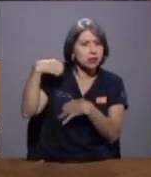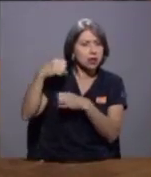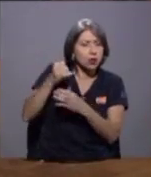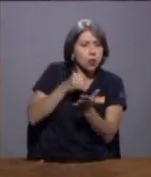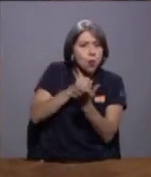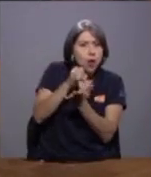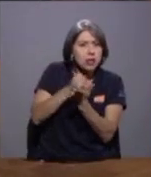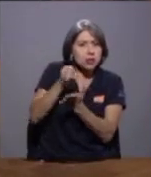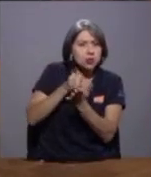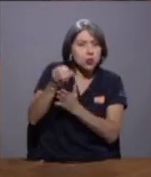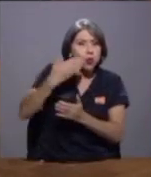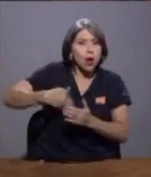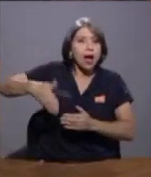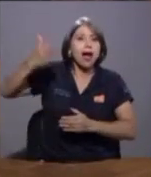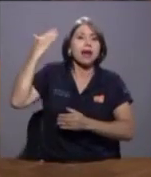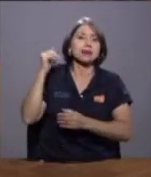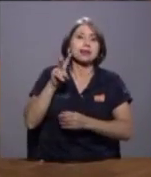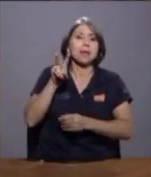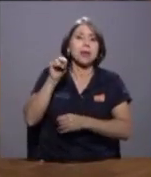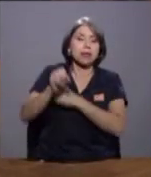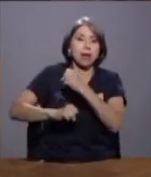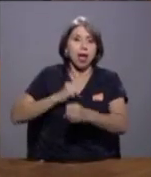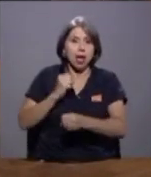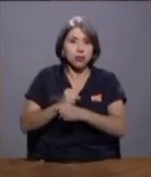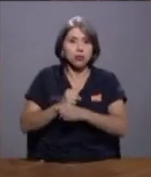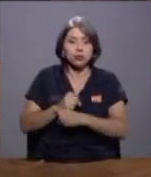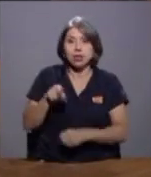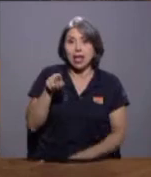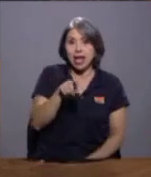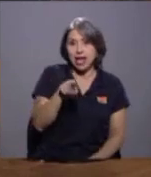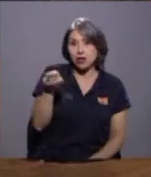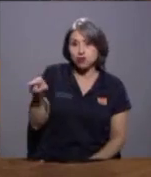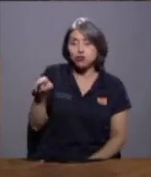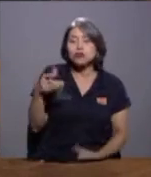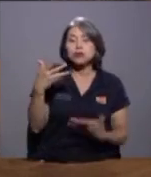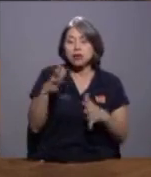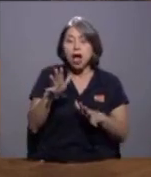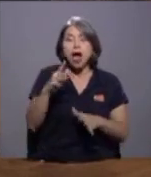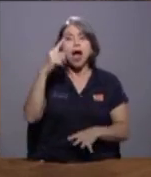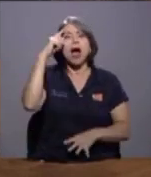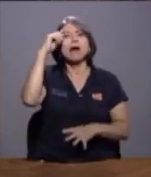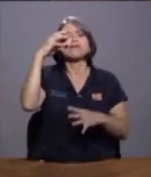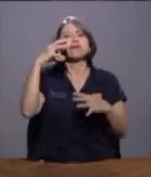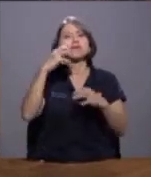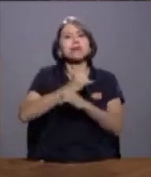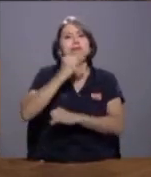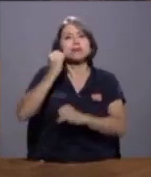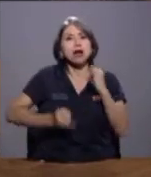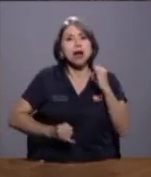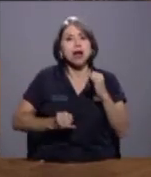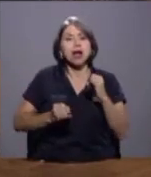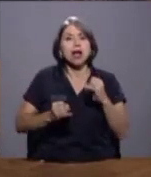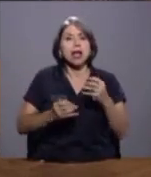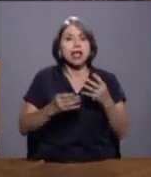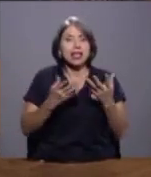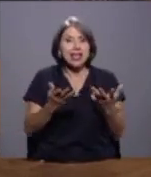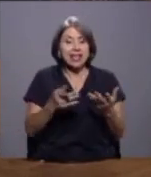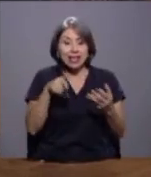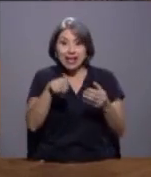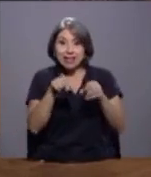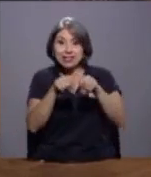años, habían determinado que la canasta básica, o más bien este